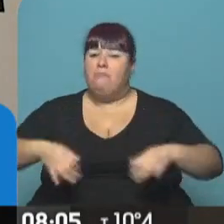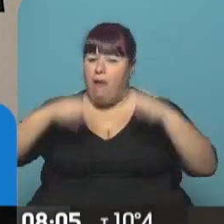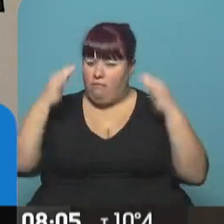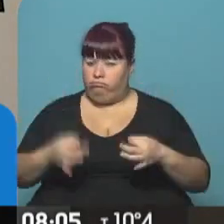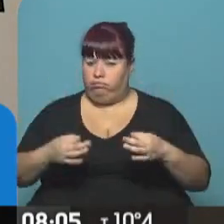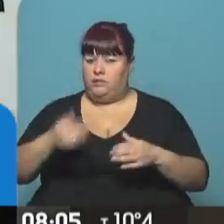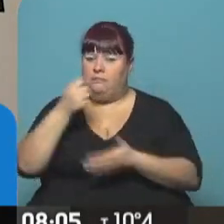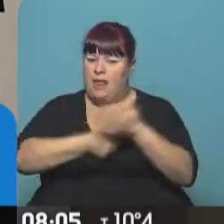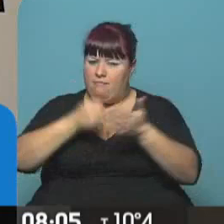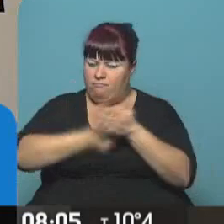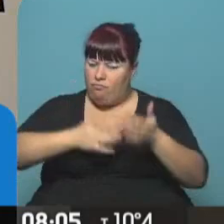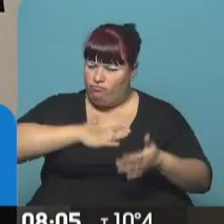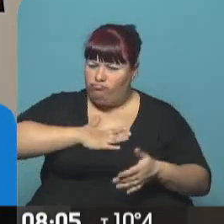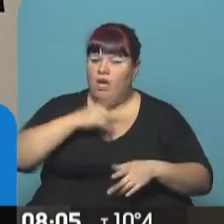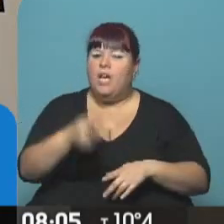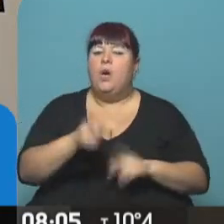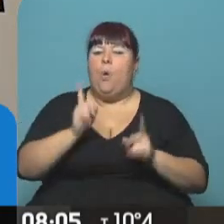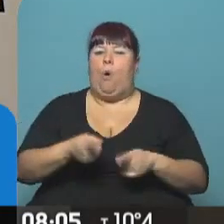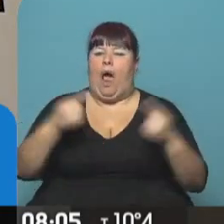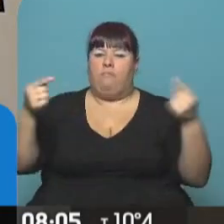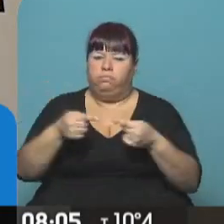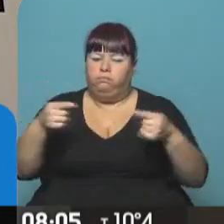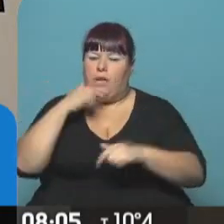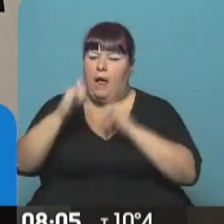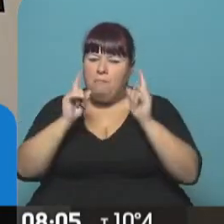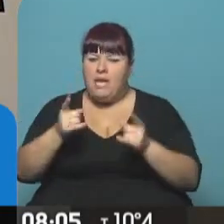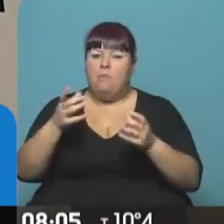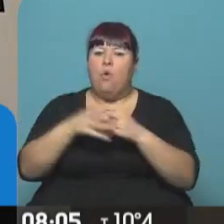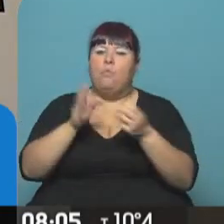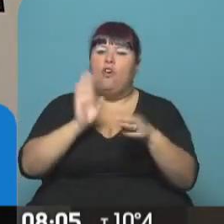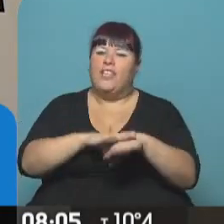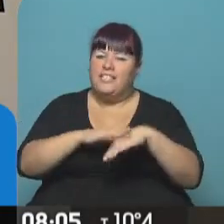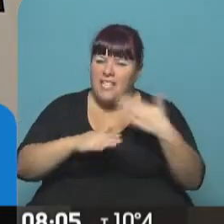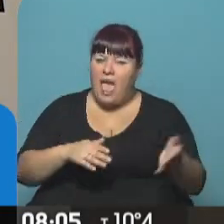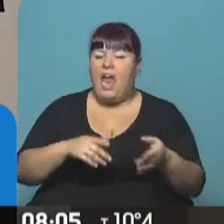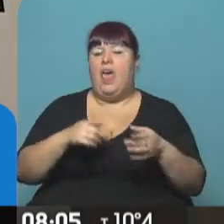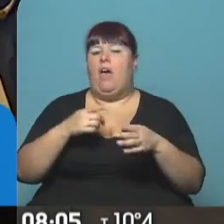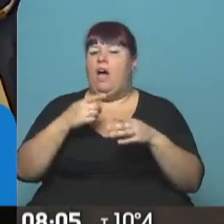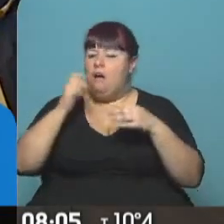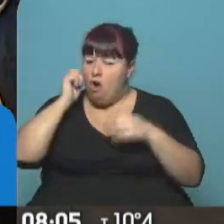absolutamente militante donde se tendió todo el tiempo la polarización y el Frente de Izquierda